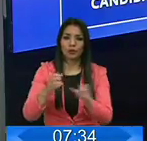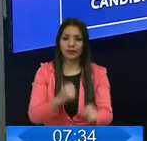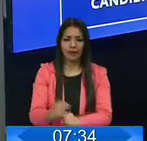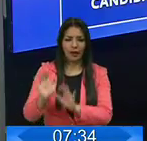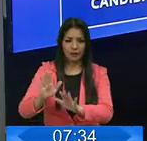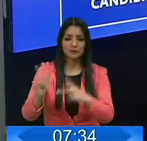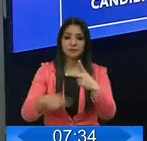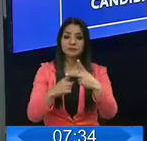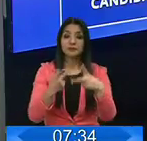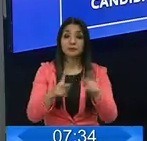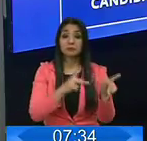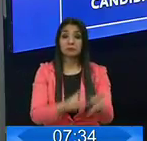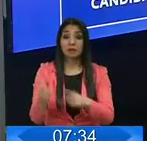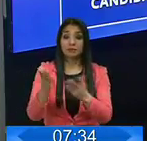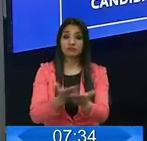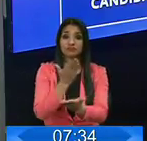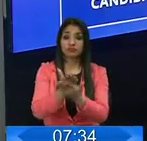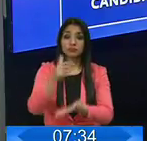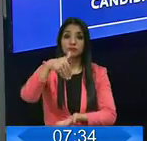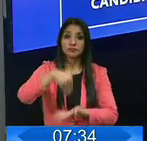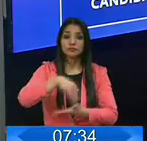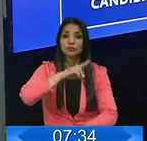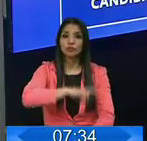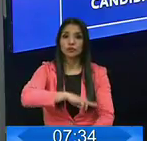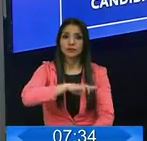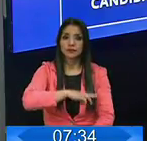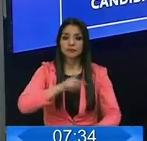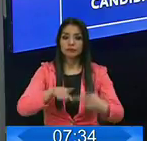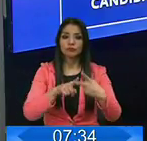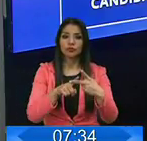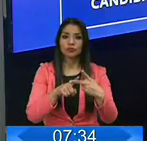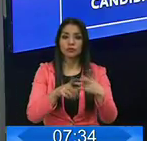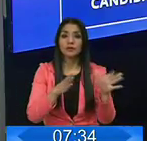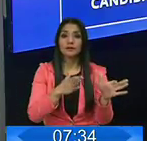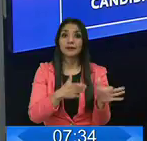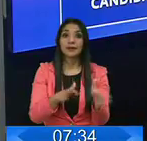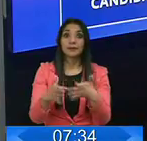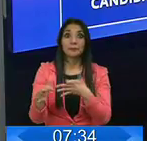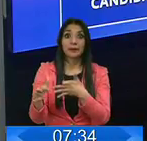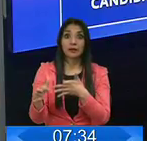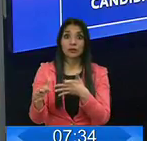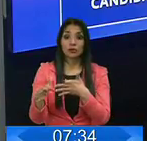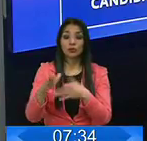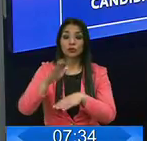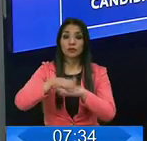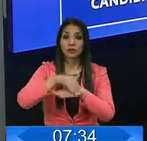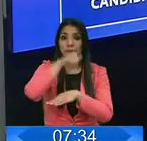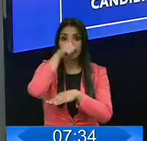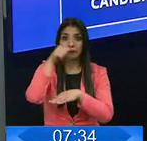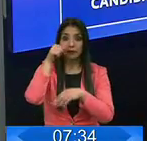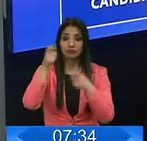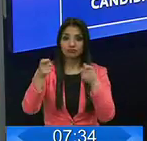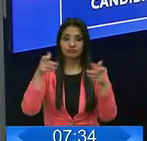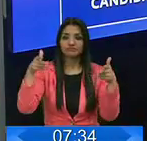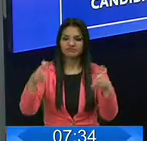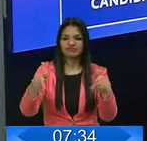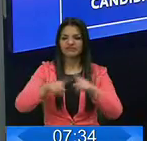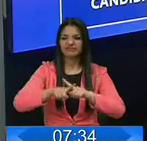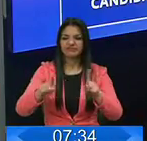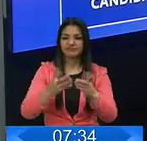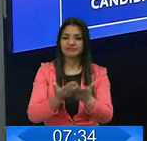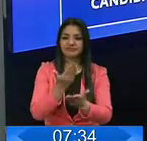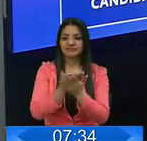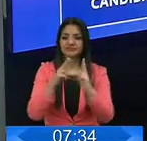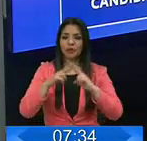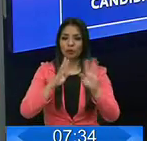la construcción de centros municipales, rehabilitación, sobre todo ante el consumo de drogas, entre otras sus propuestas. Conozcamos un poco